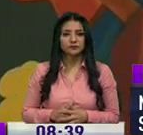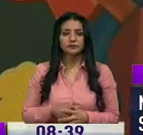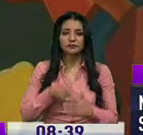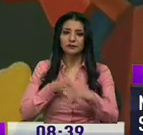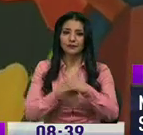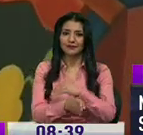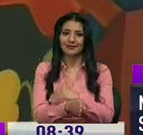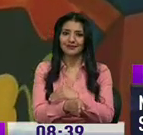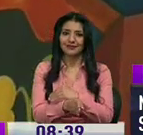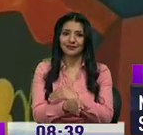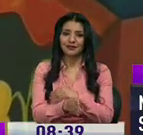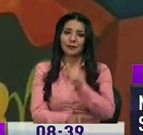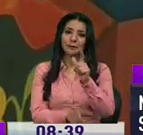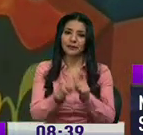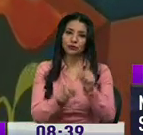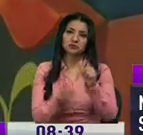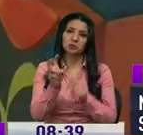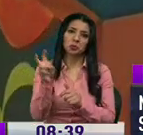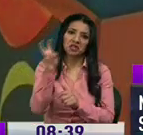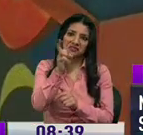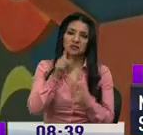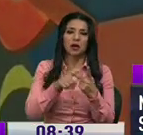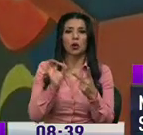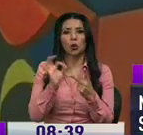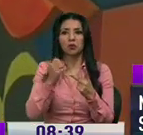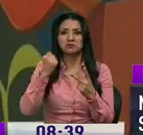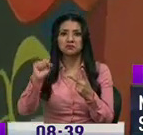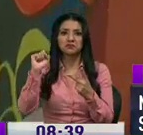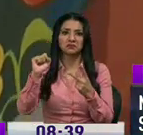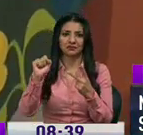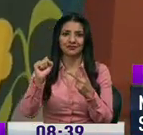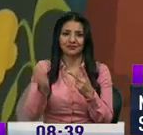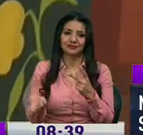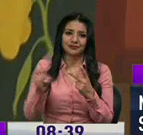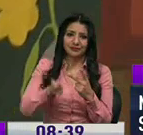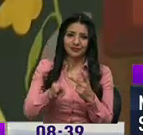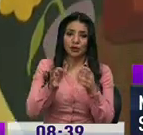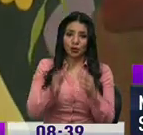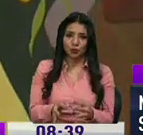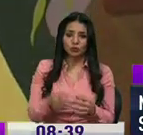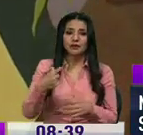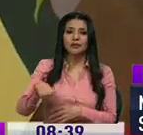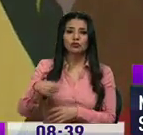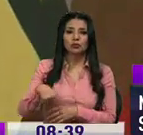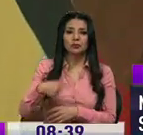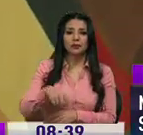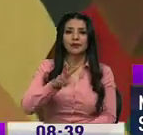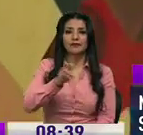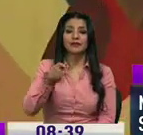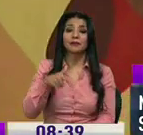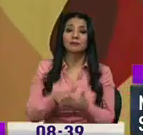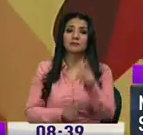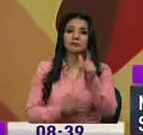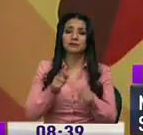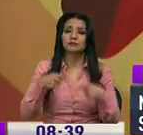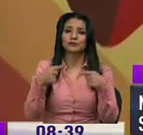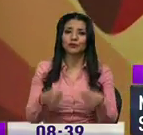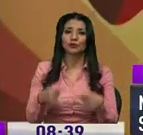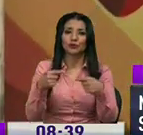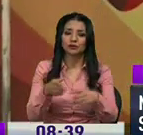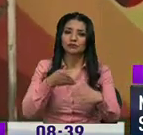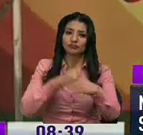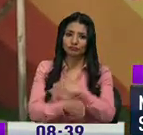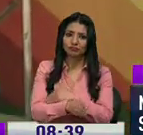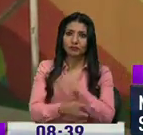llegada de los buses, en donde toda la gente transita por aquí. Quitumbe tiene alrededor de 20.000 personas diarias y puede